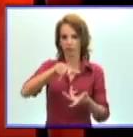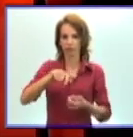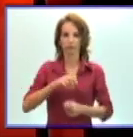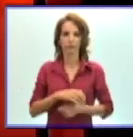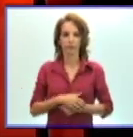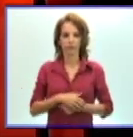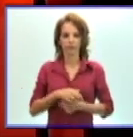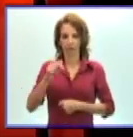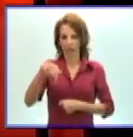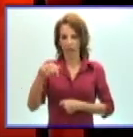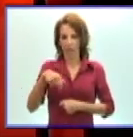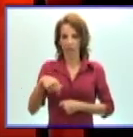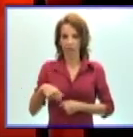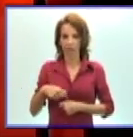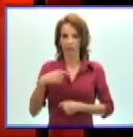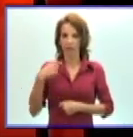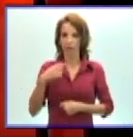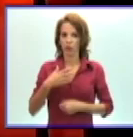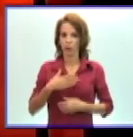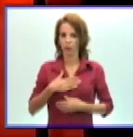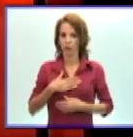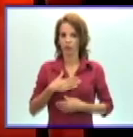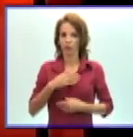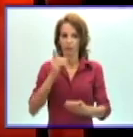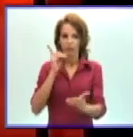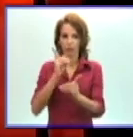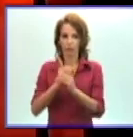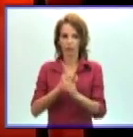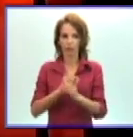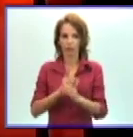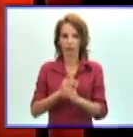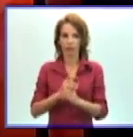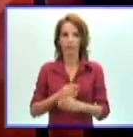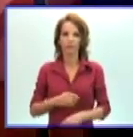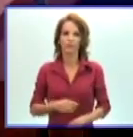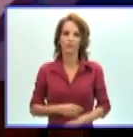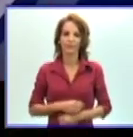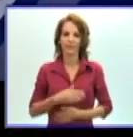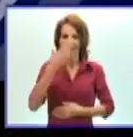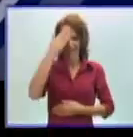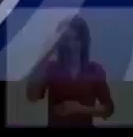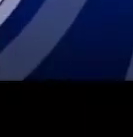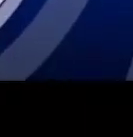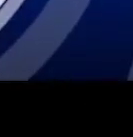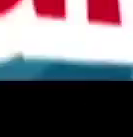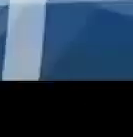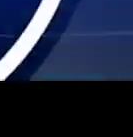encuentro. Espero volvernos a encontrar y muchas gracias.